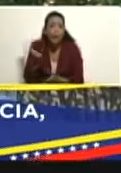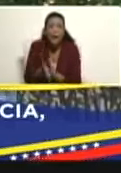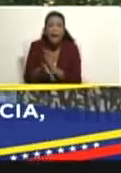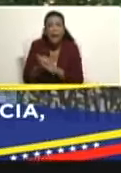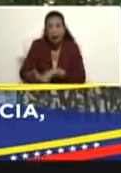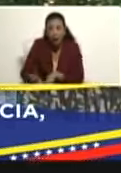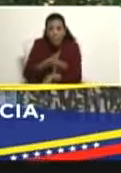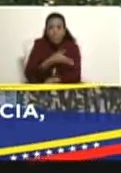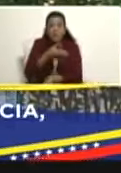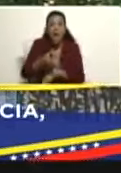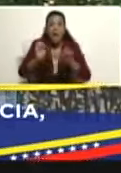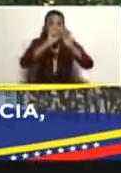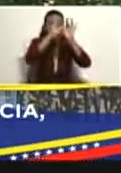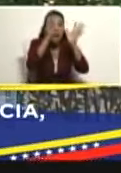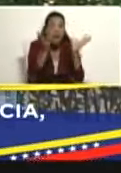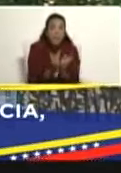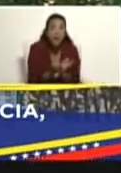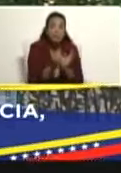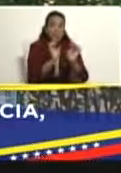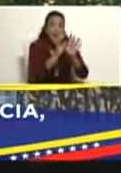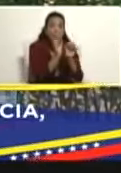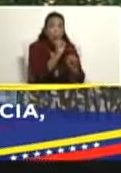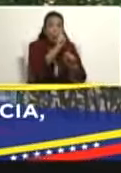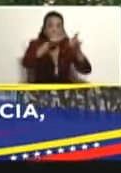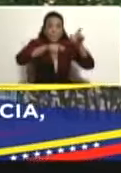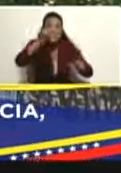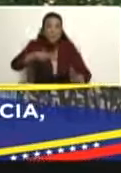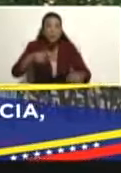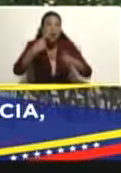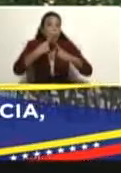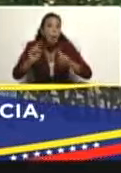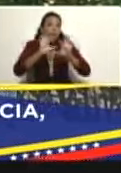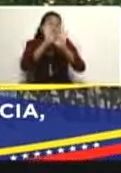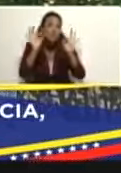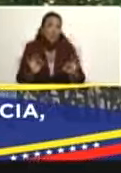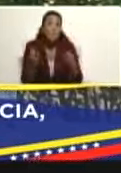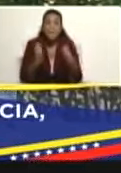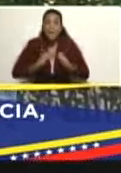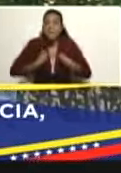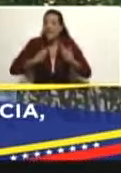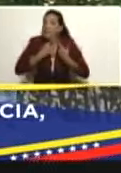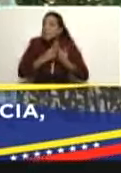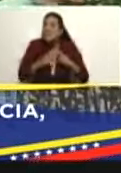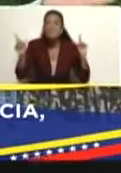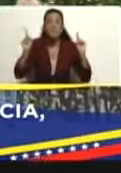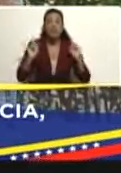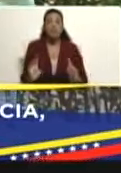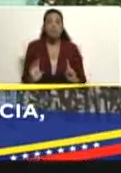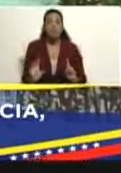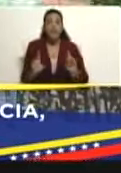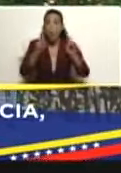manera la pandemia preparó al ser humano para otra coyuntura, una coyuntura donde el teletrabajo a